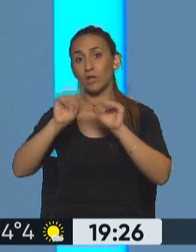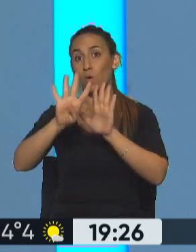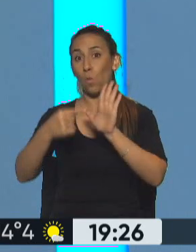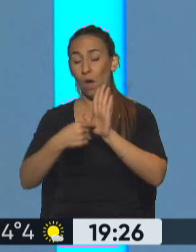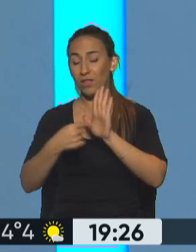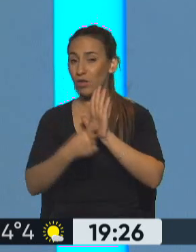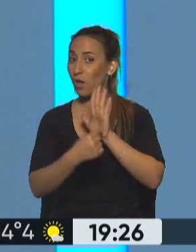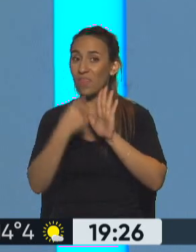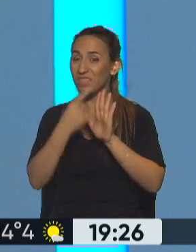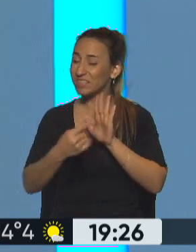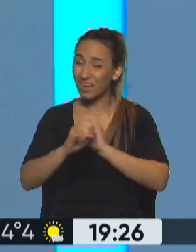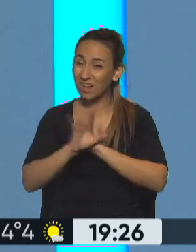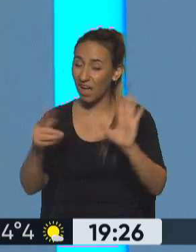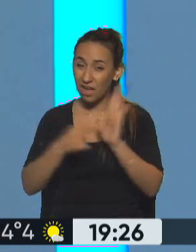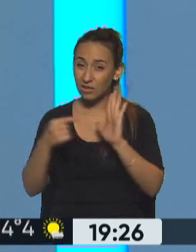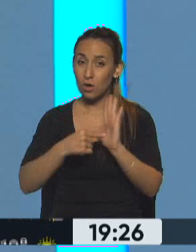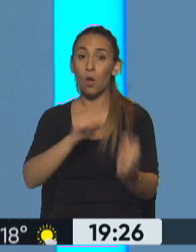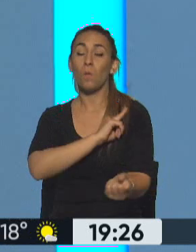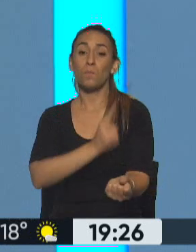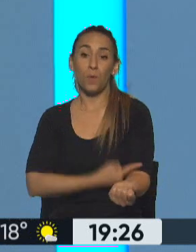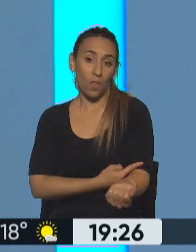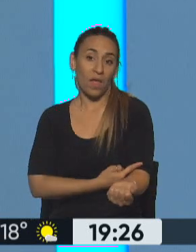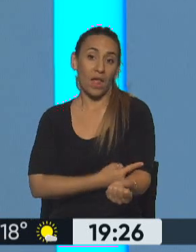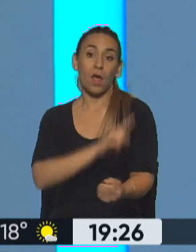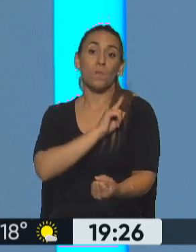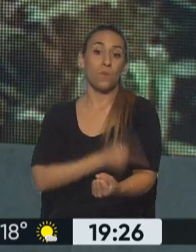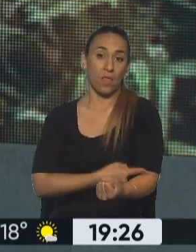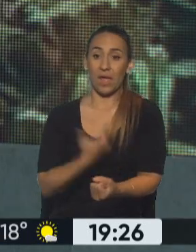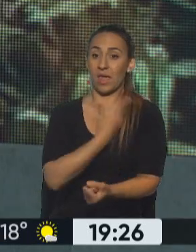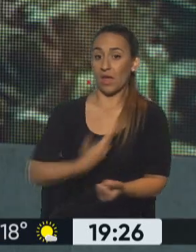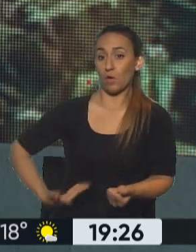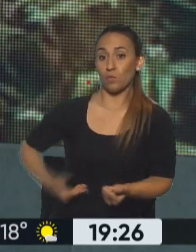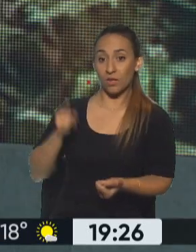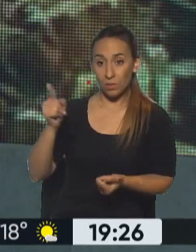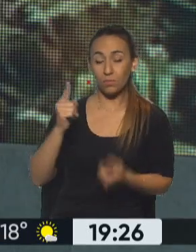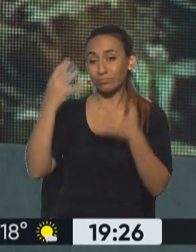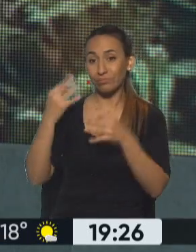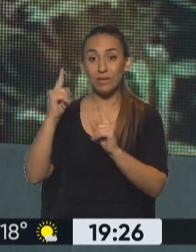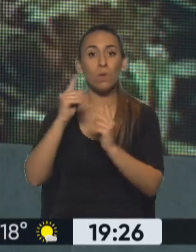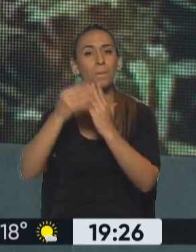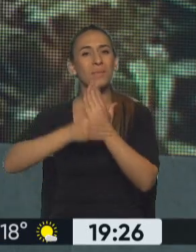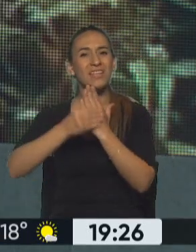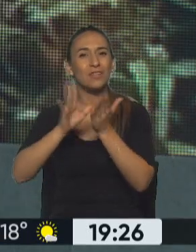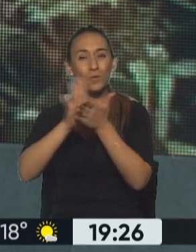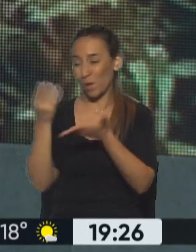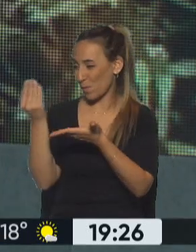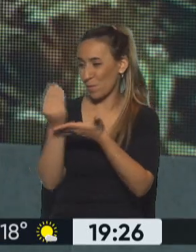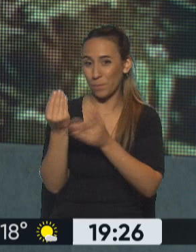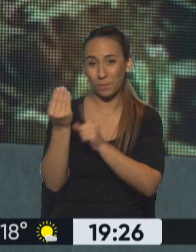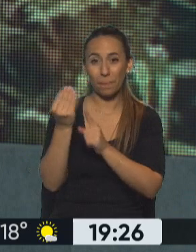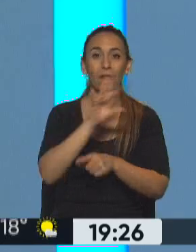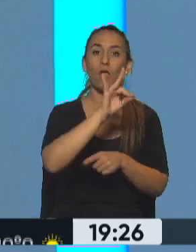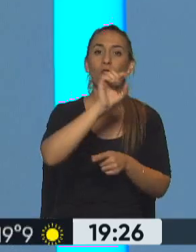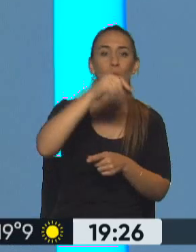dice expresamente que es potestad del poder Que ayer estuvo explicando el nuevo ministro el que reemplazó a